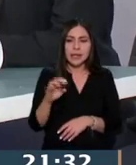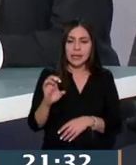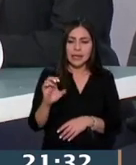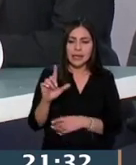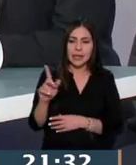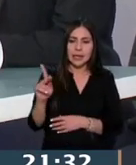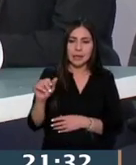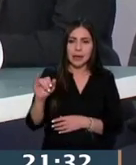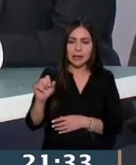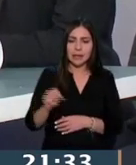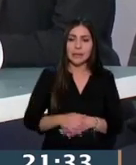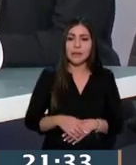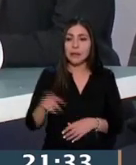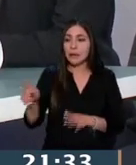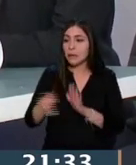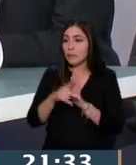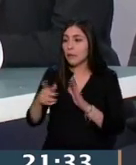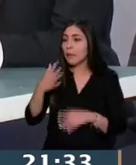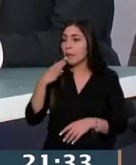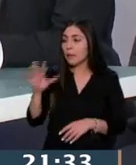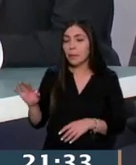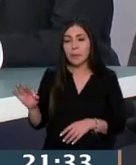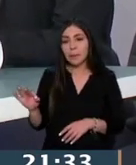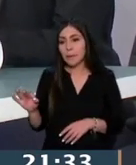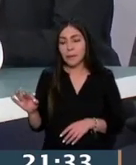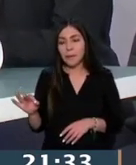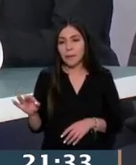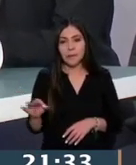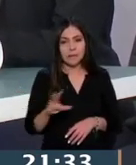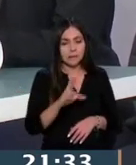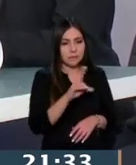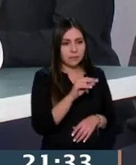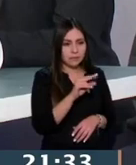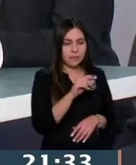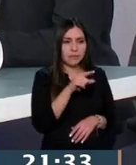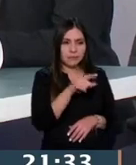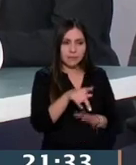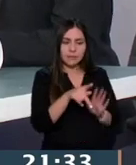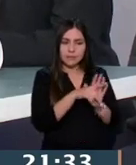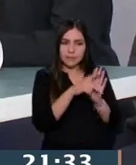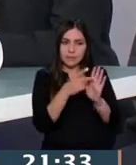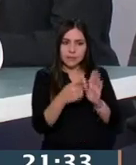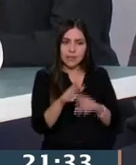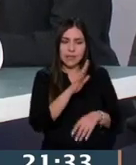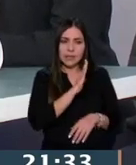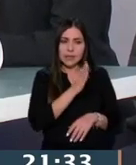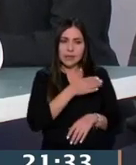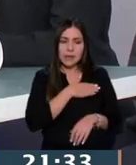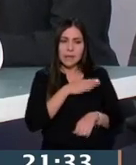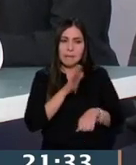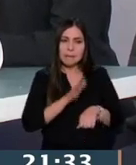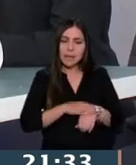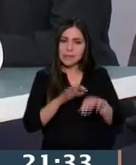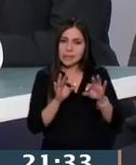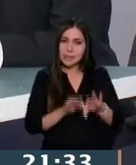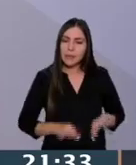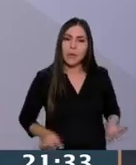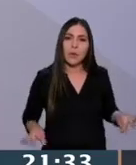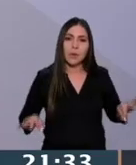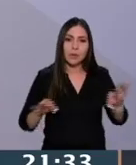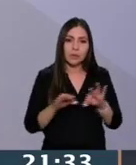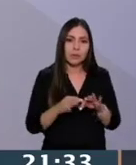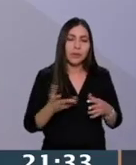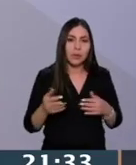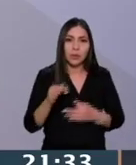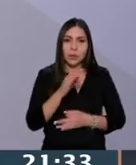no es cualquier diario. No, es el diario. Como para tener una pifia de esa magnitud. Es el diario español más importante, circula en todo el